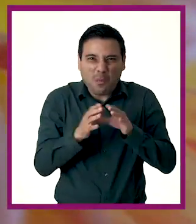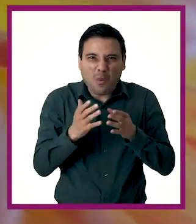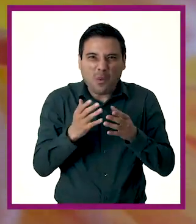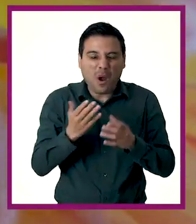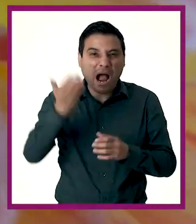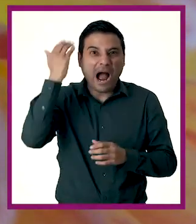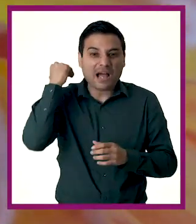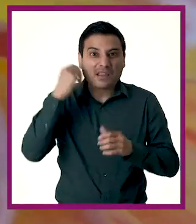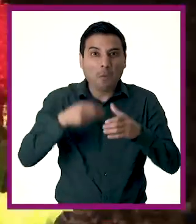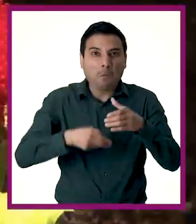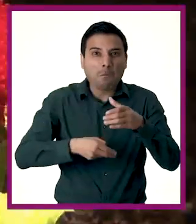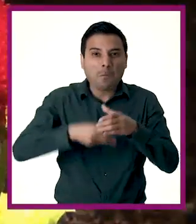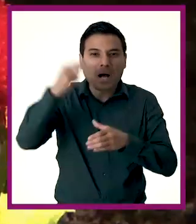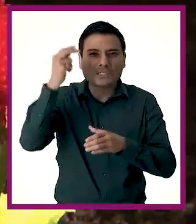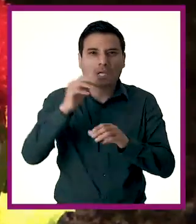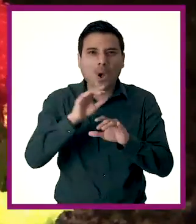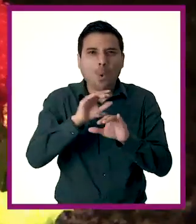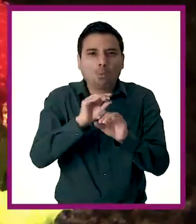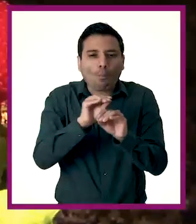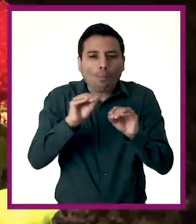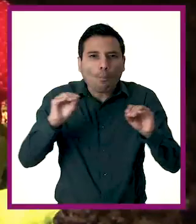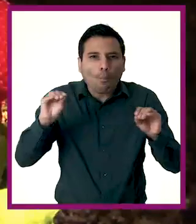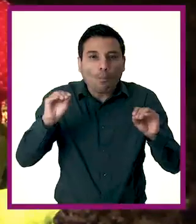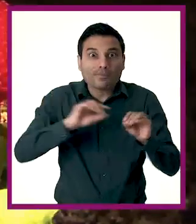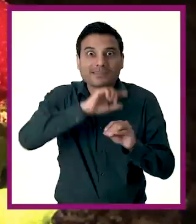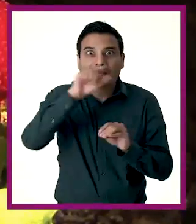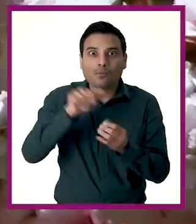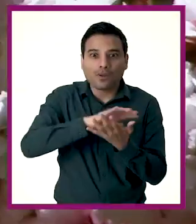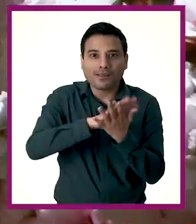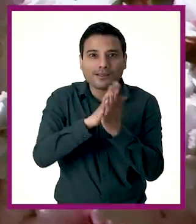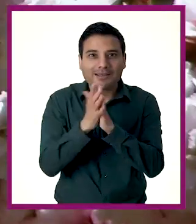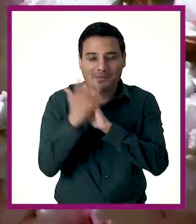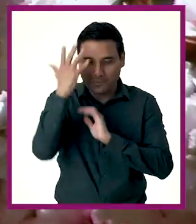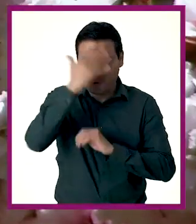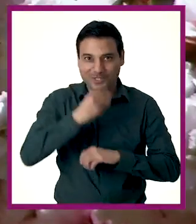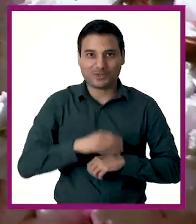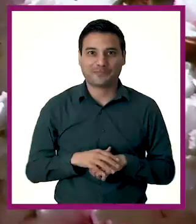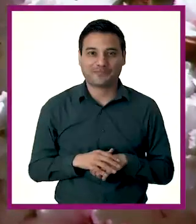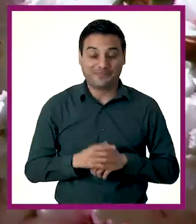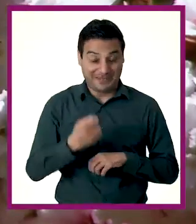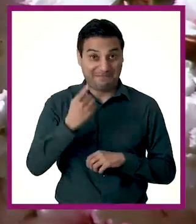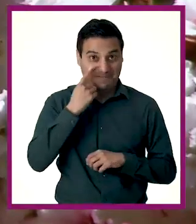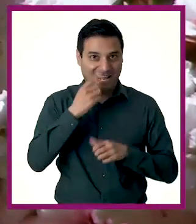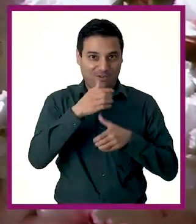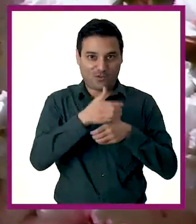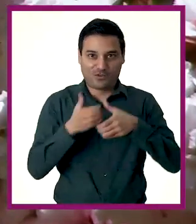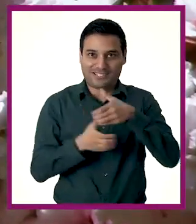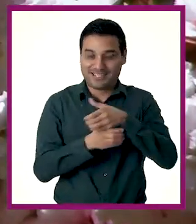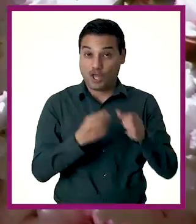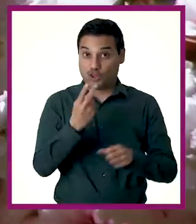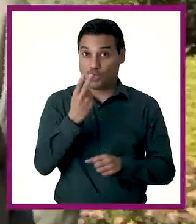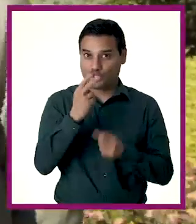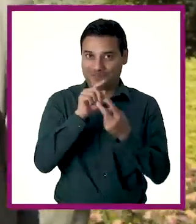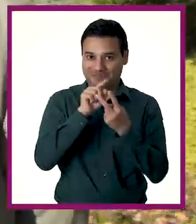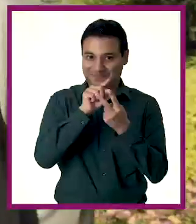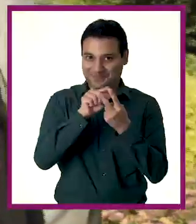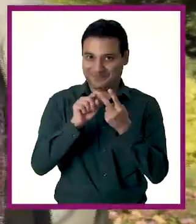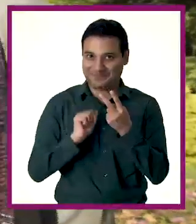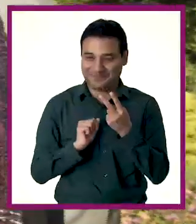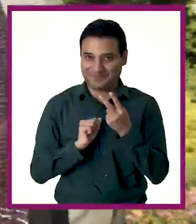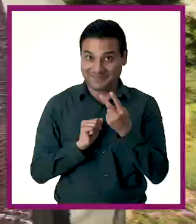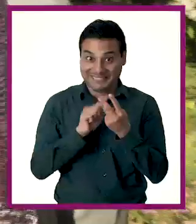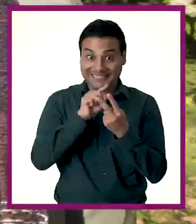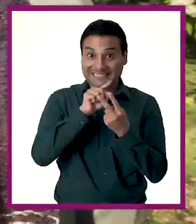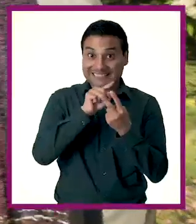explotada, vacía, muerta, ¿no? Ya en ese momento. Dos cosas que podemos ver aquí, de hecho esos